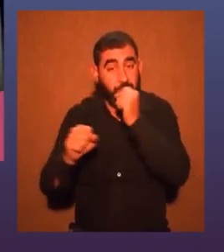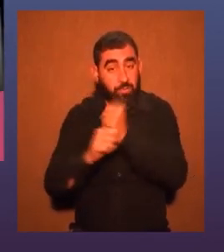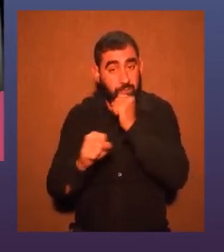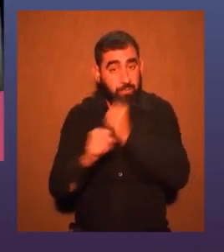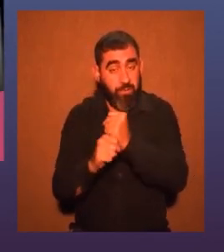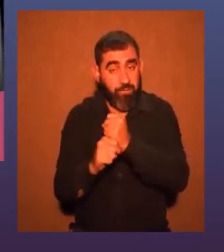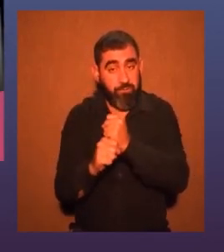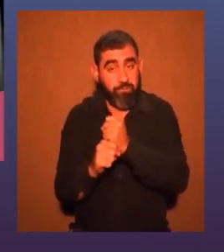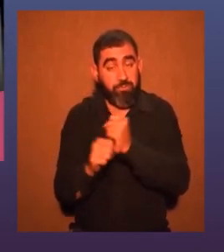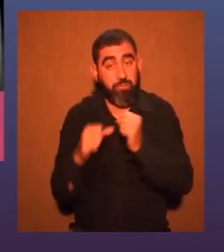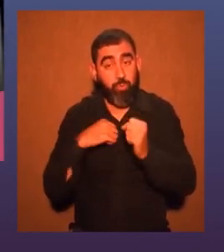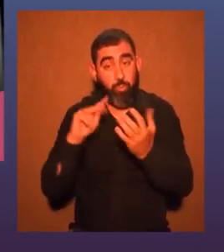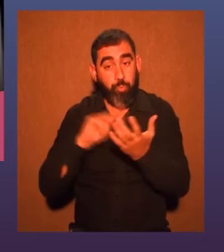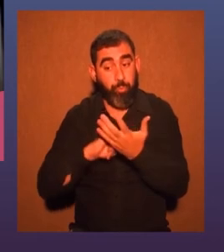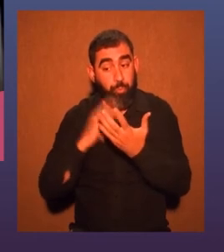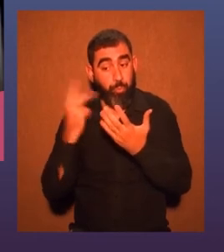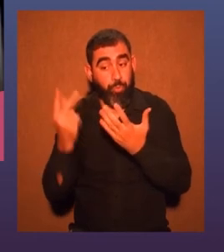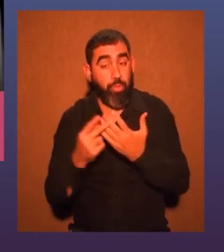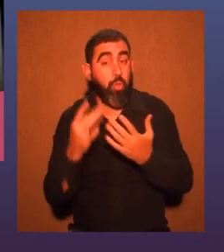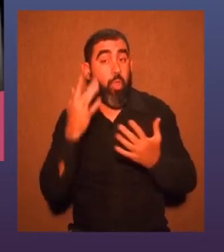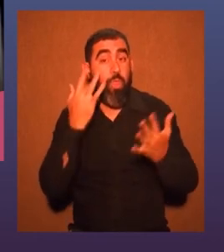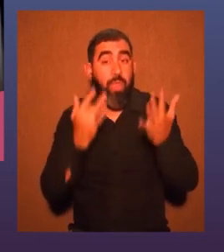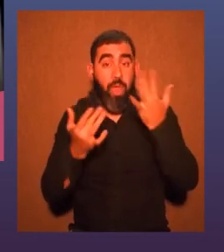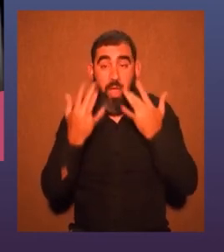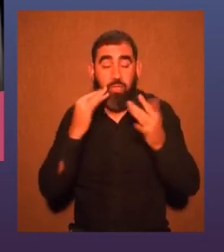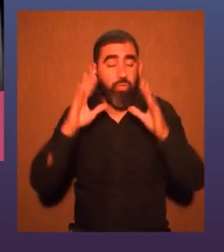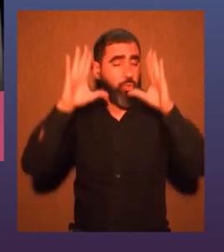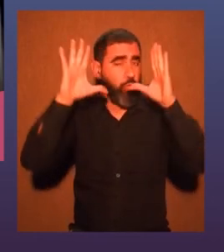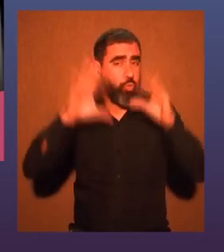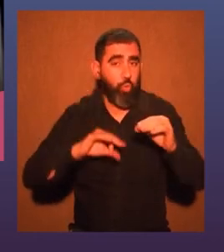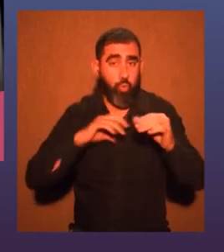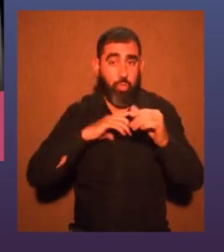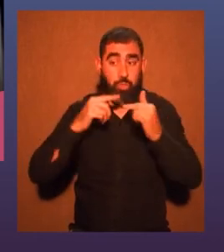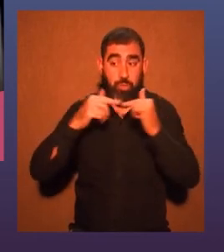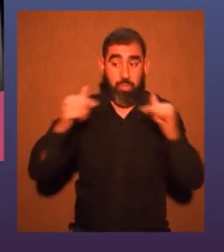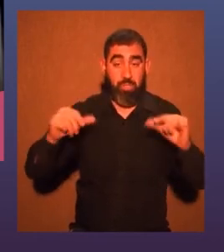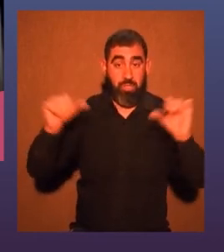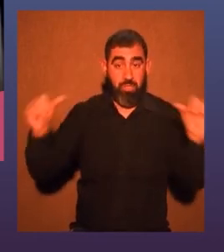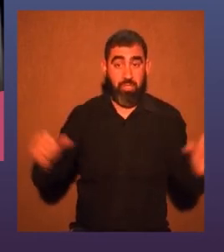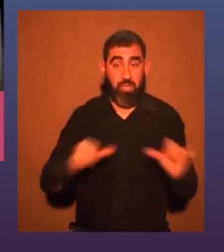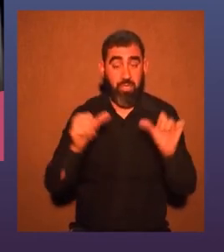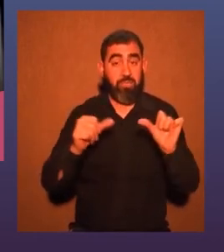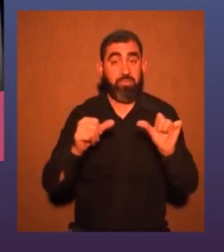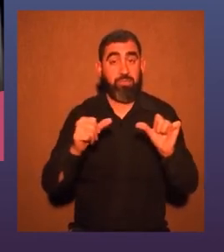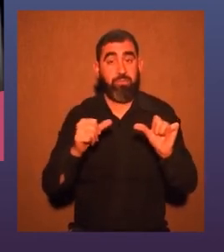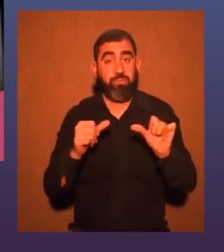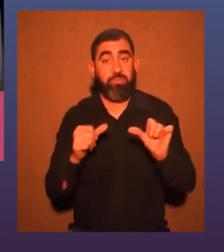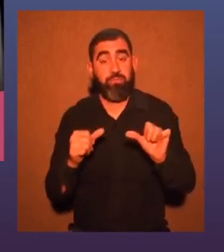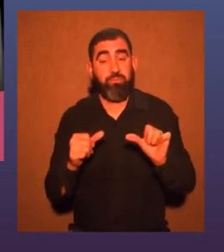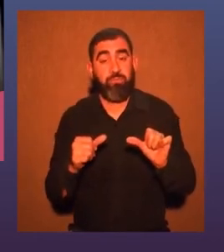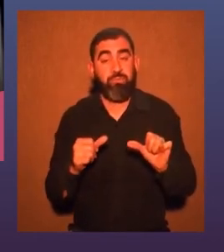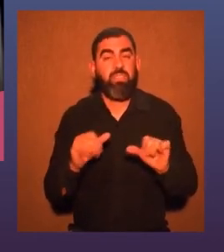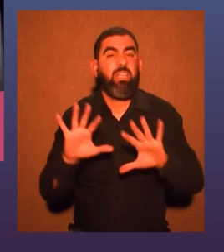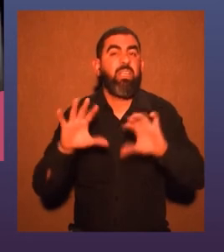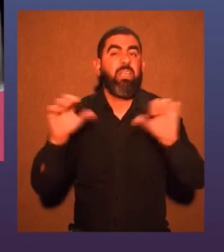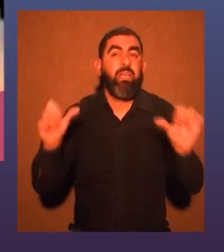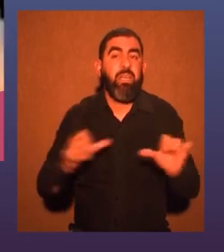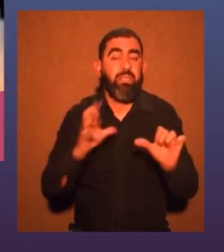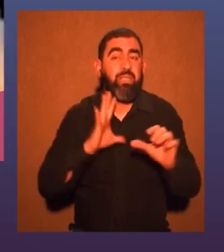poner en un proyecto artístico todo lo que es y todo lo que está haciendo, las lecturas que está